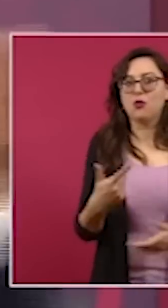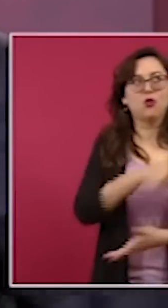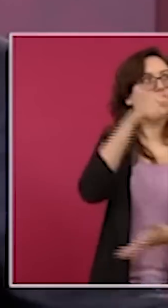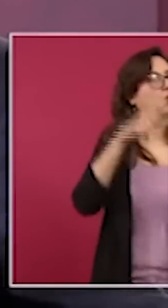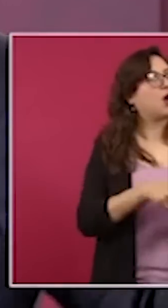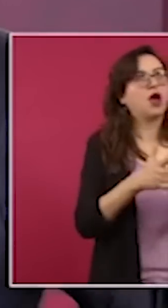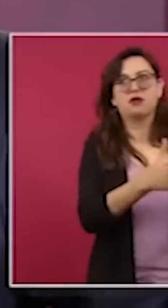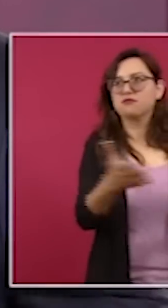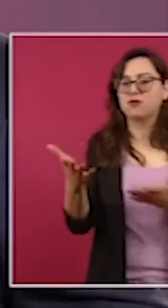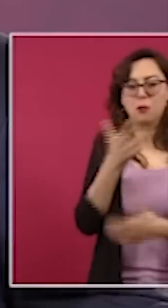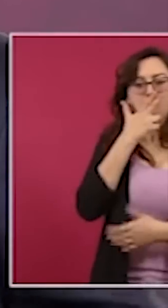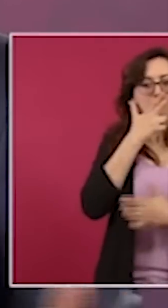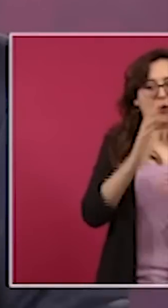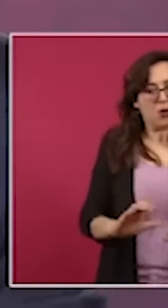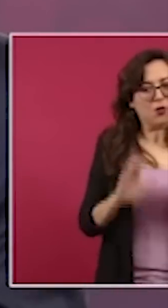¿Cómo no lo vamos a cuidar?